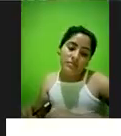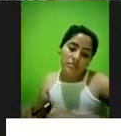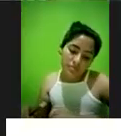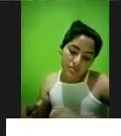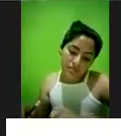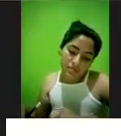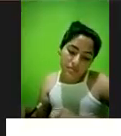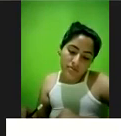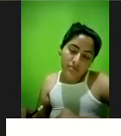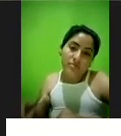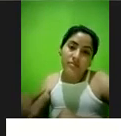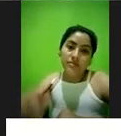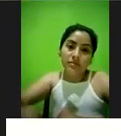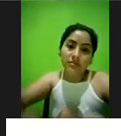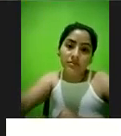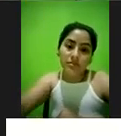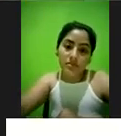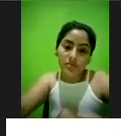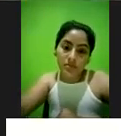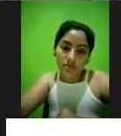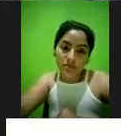Bueno, ya dale, Leonardo, te escucho. ¿Qué?